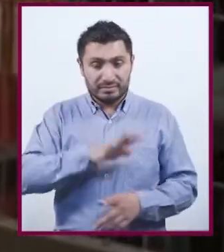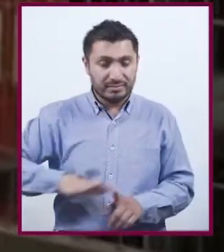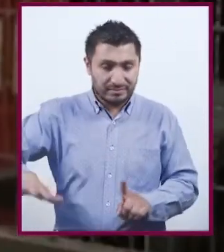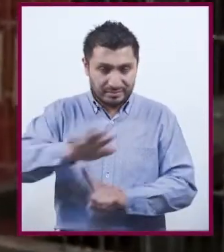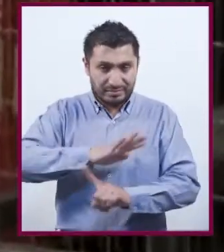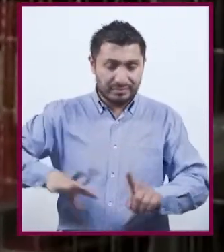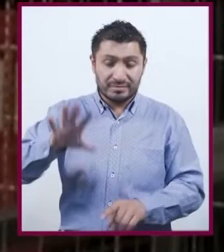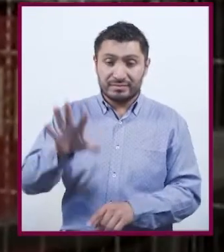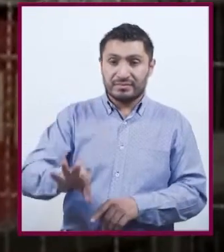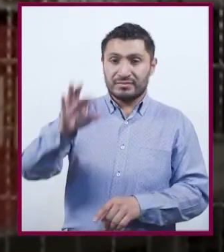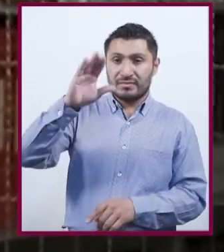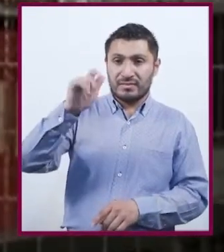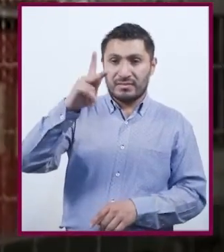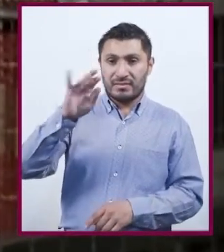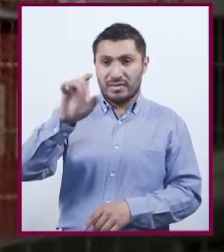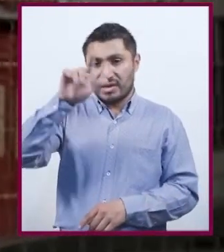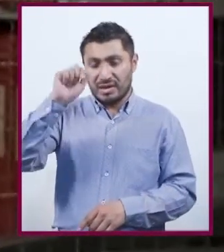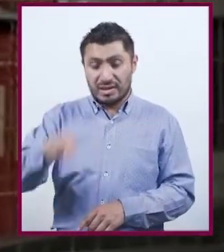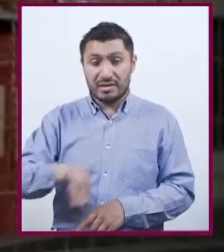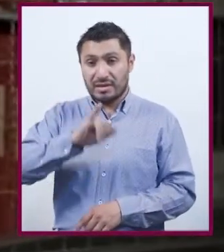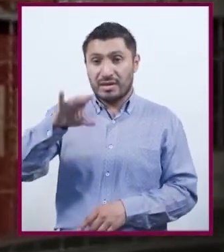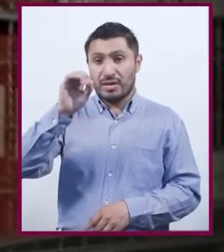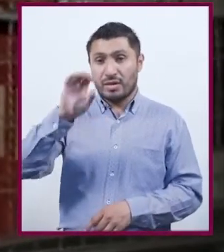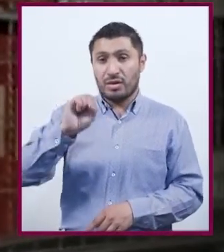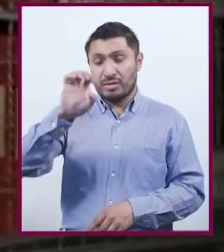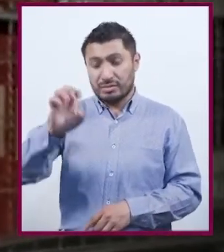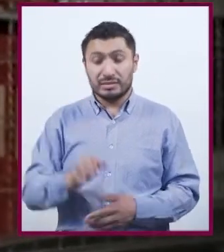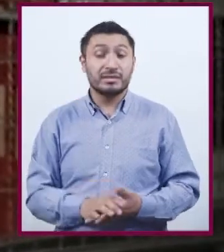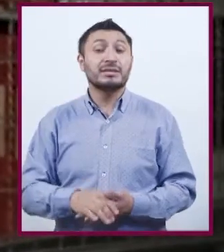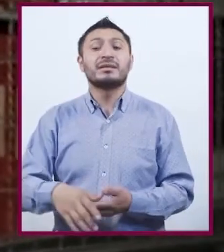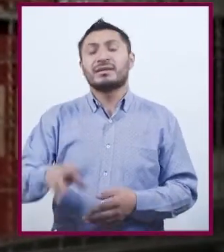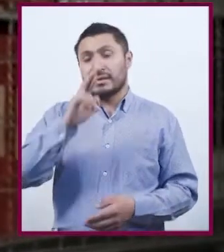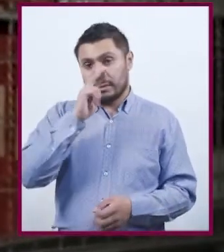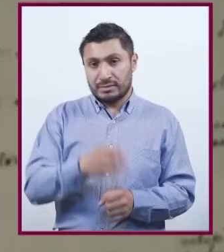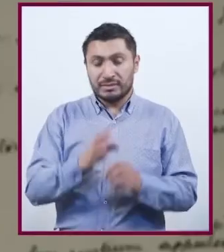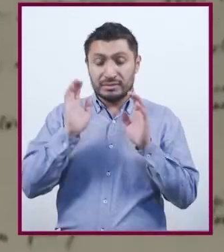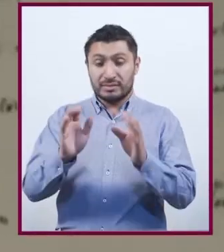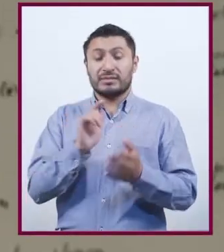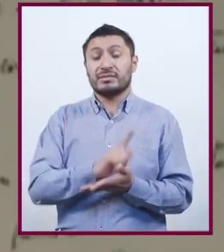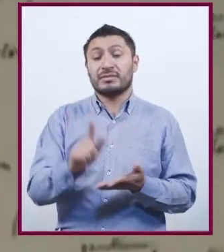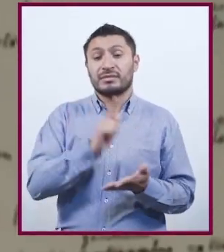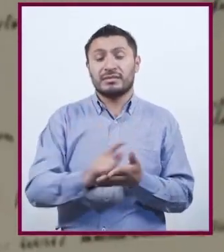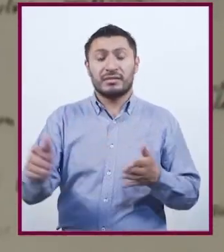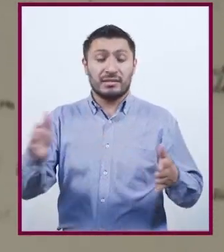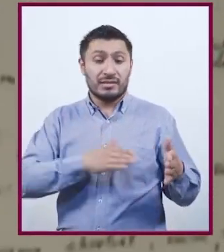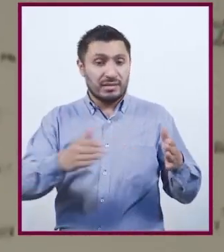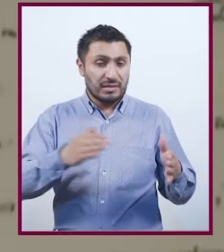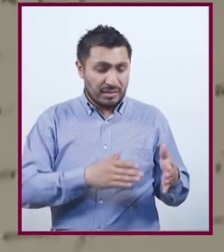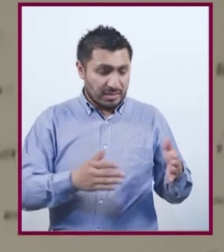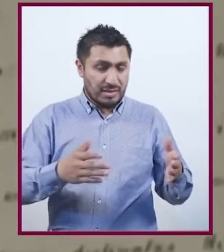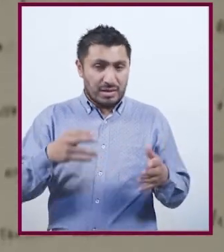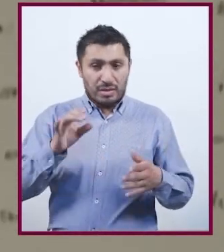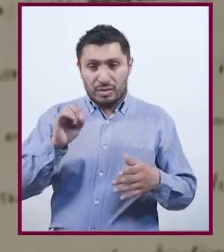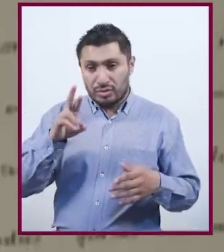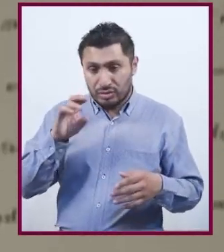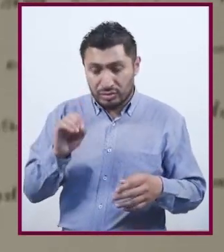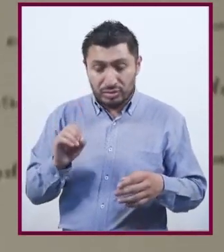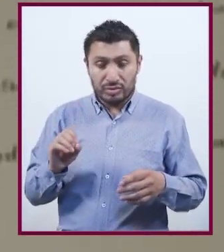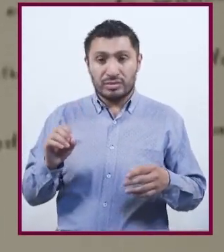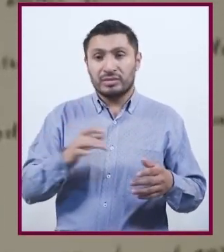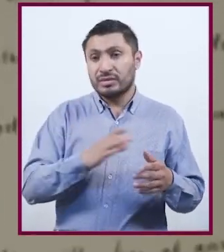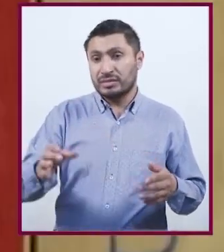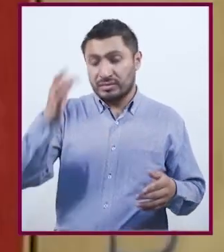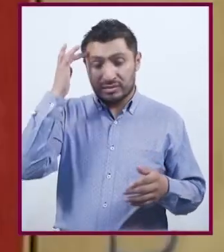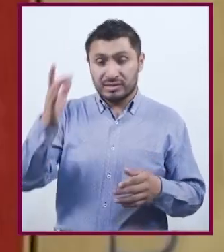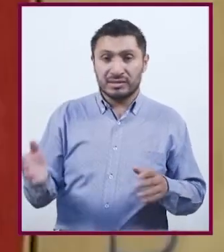capellán, José Agustín Pedraza, como encargado de cuidar el aseo y ornato del camposanto, reparar el edificio y celebrar